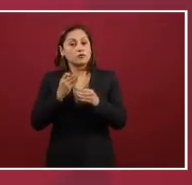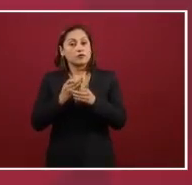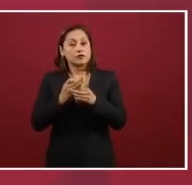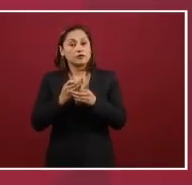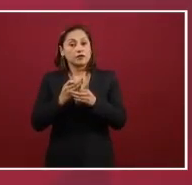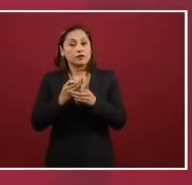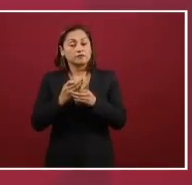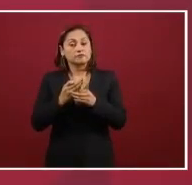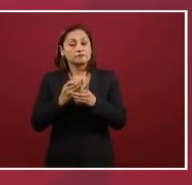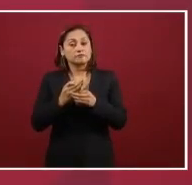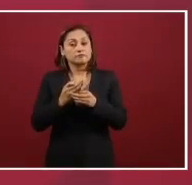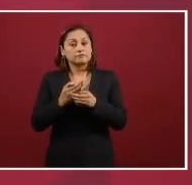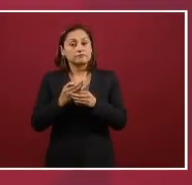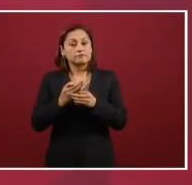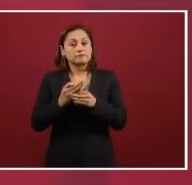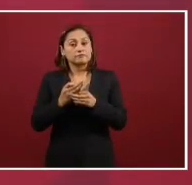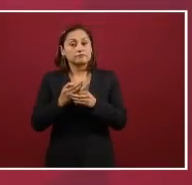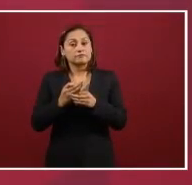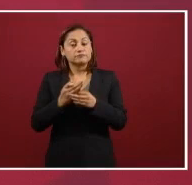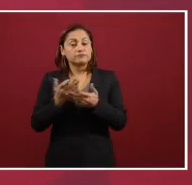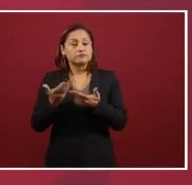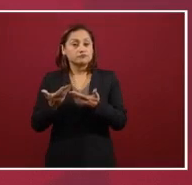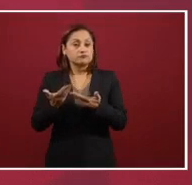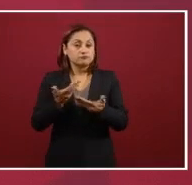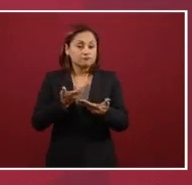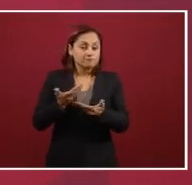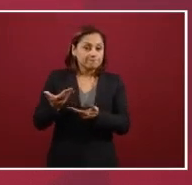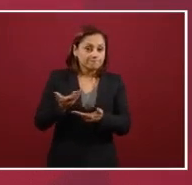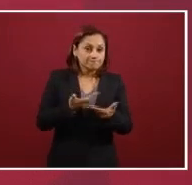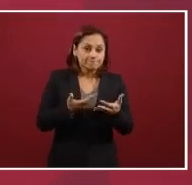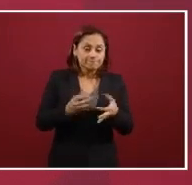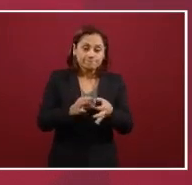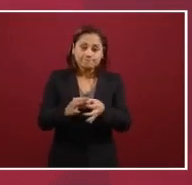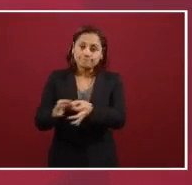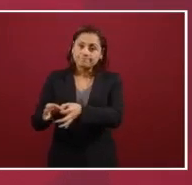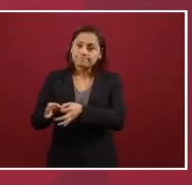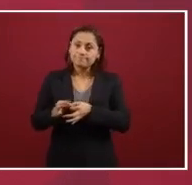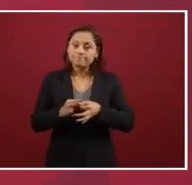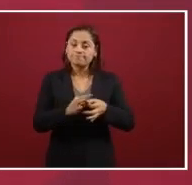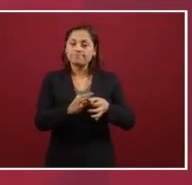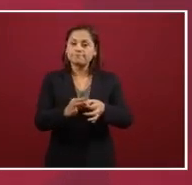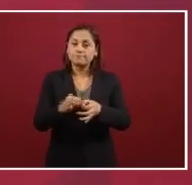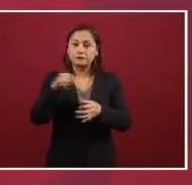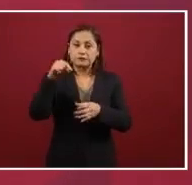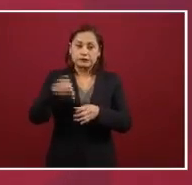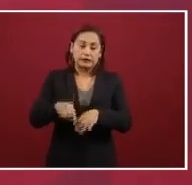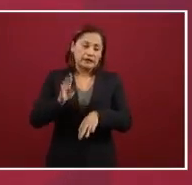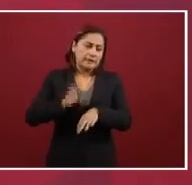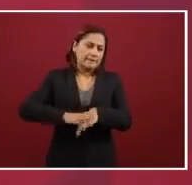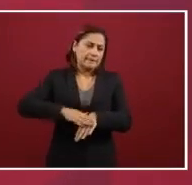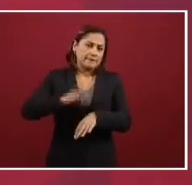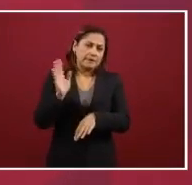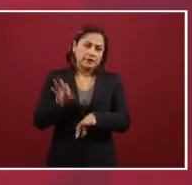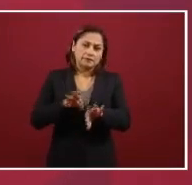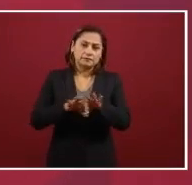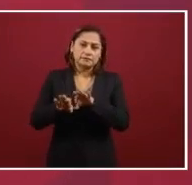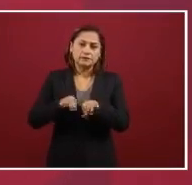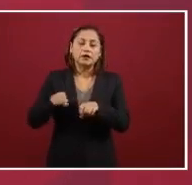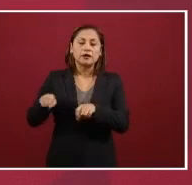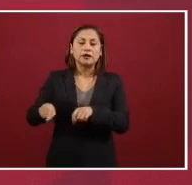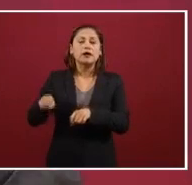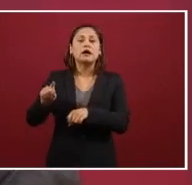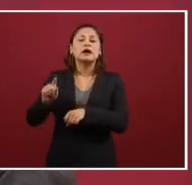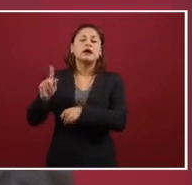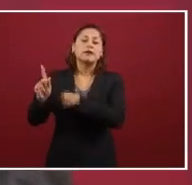más cooperación en términos de empleos en esos tres países, en Honduras, El Salvador y próximamente Guatemala.